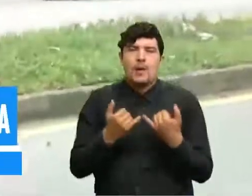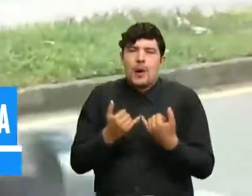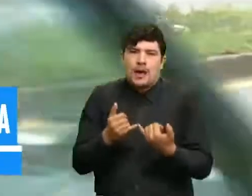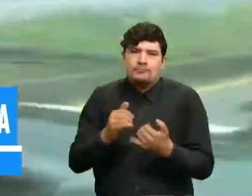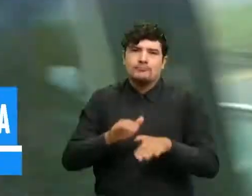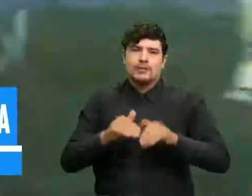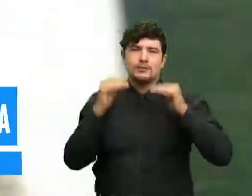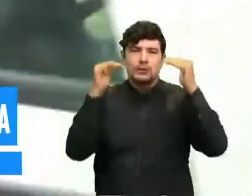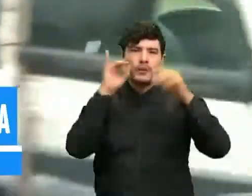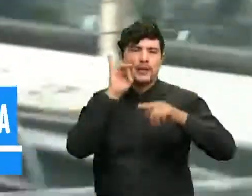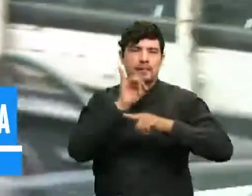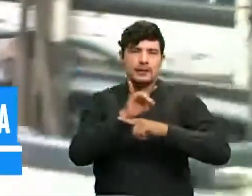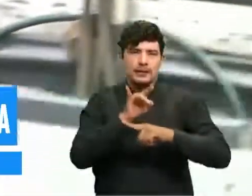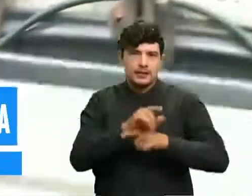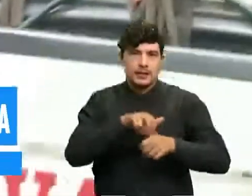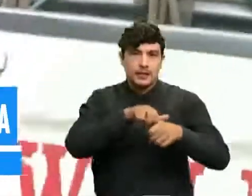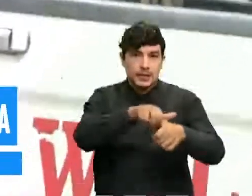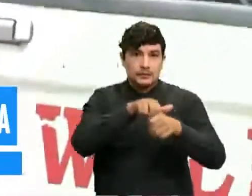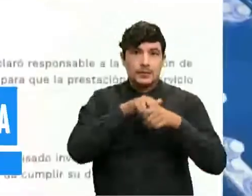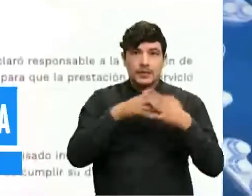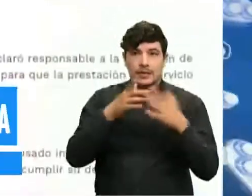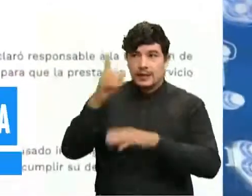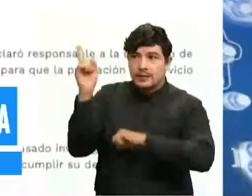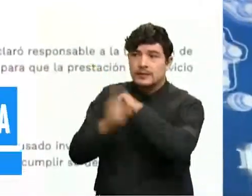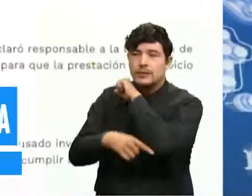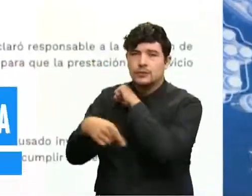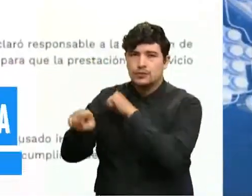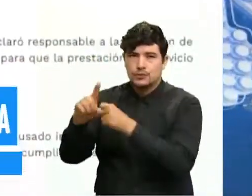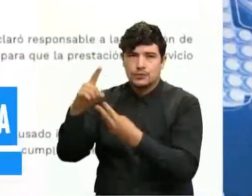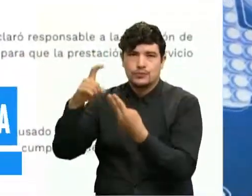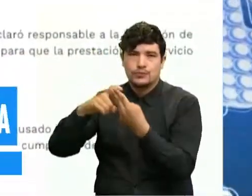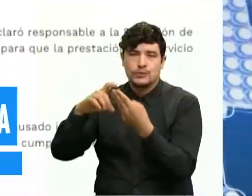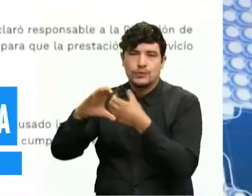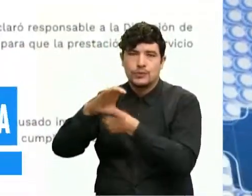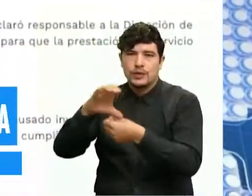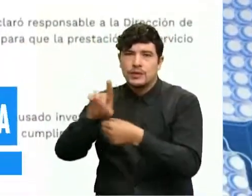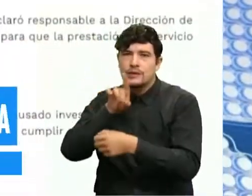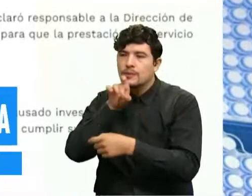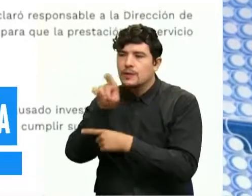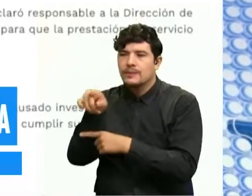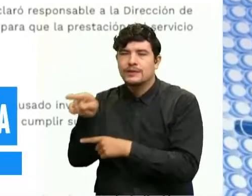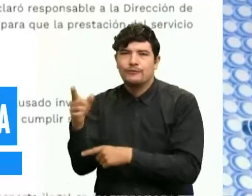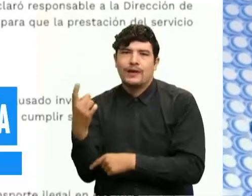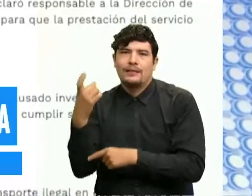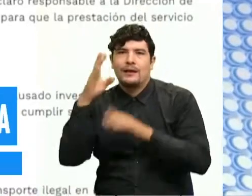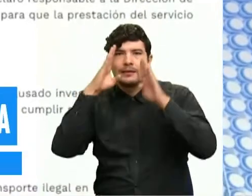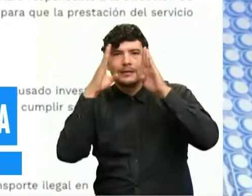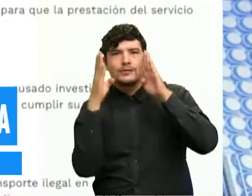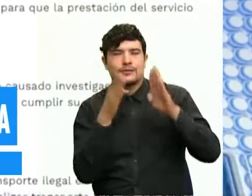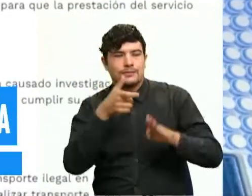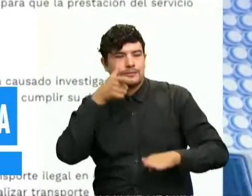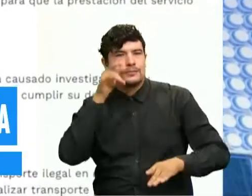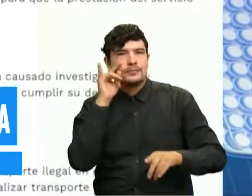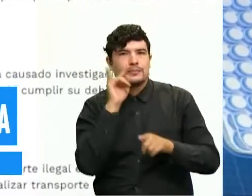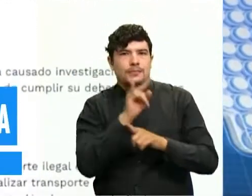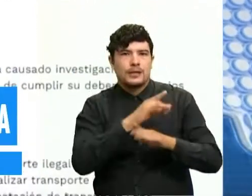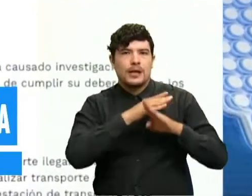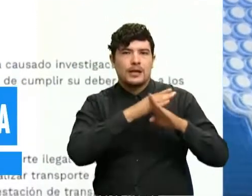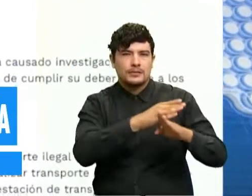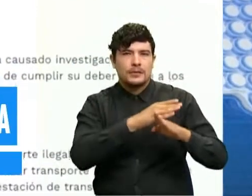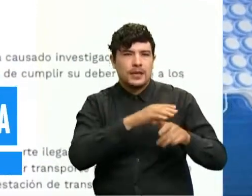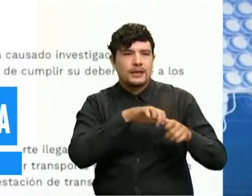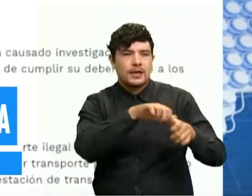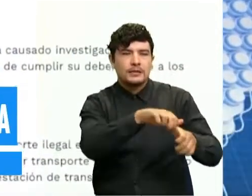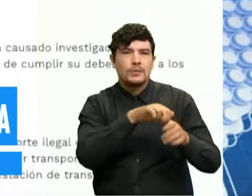combatir el transporte ilegal el superintendente de transporte destacó que no realizar control al transporte ilegal